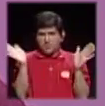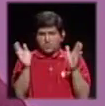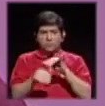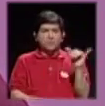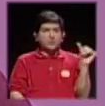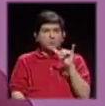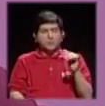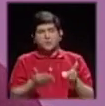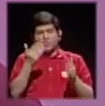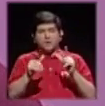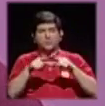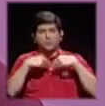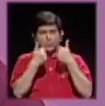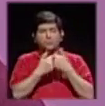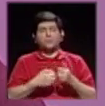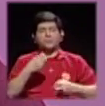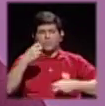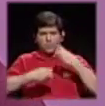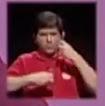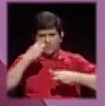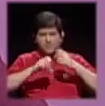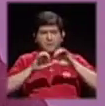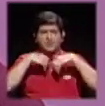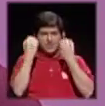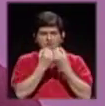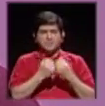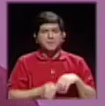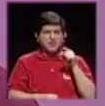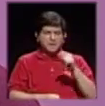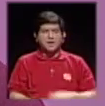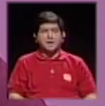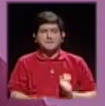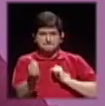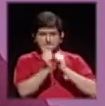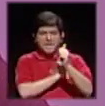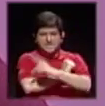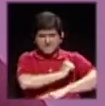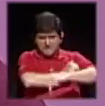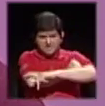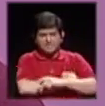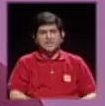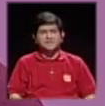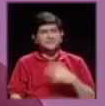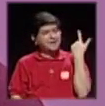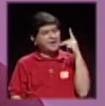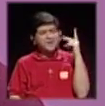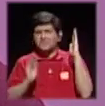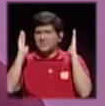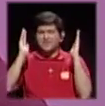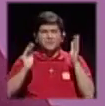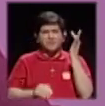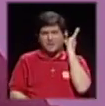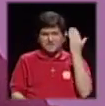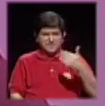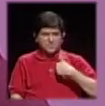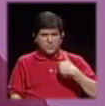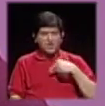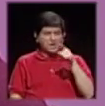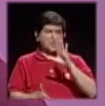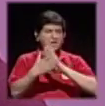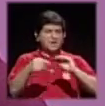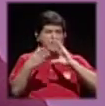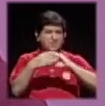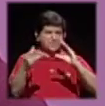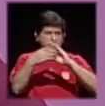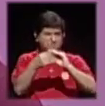como las fuerzas del crimen organizado que están cruzando a través del país. Entonces hay un gran riesgo para las mujeres, y que lo que ellas relatan